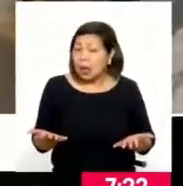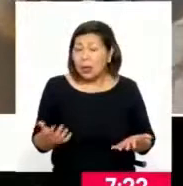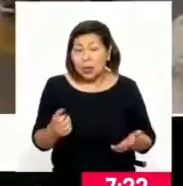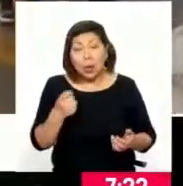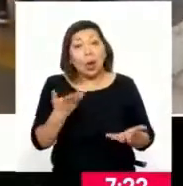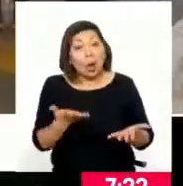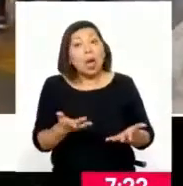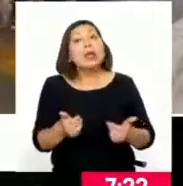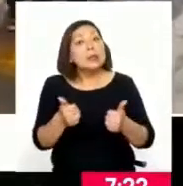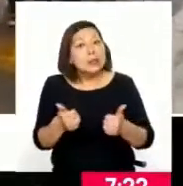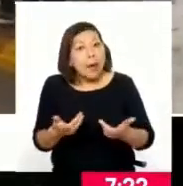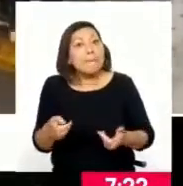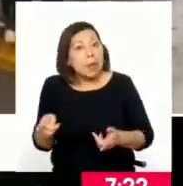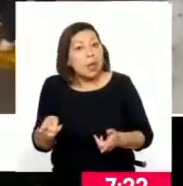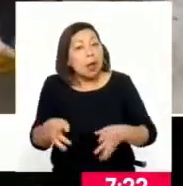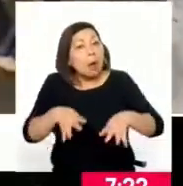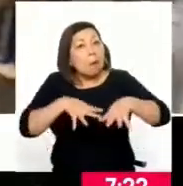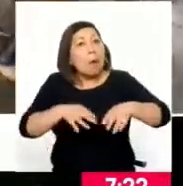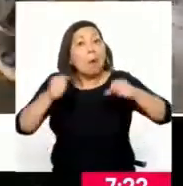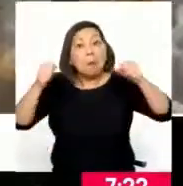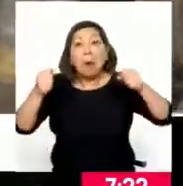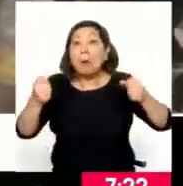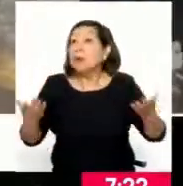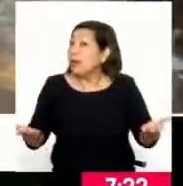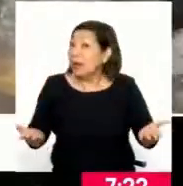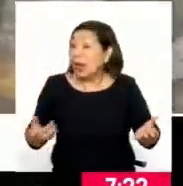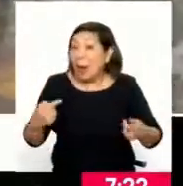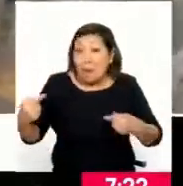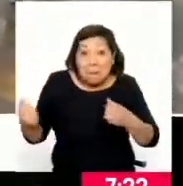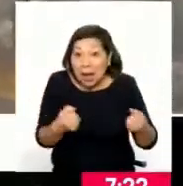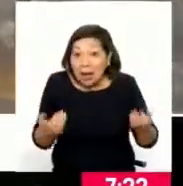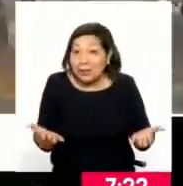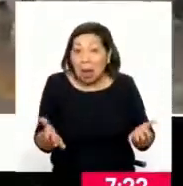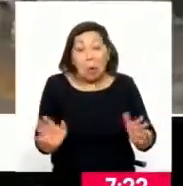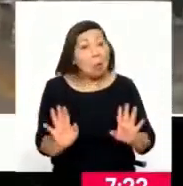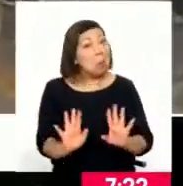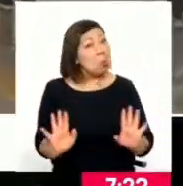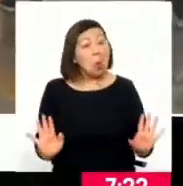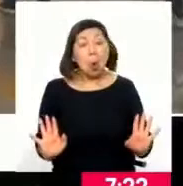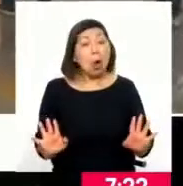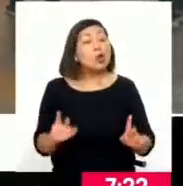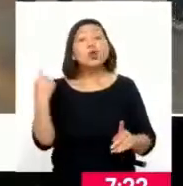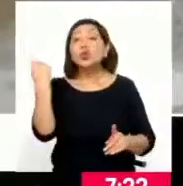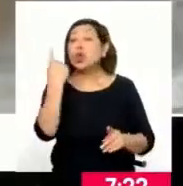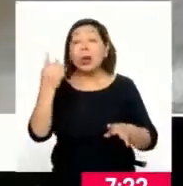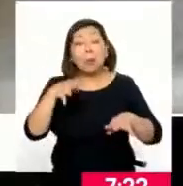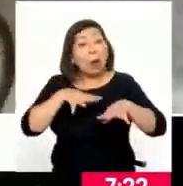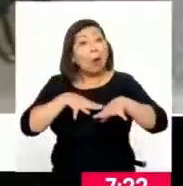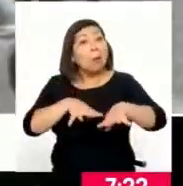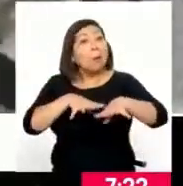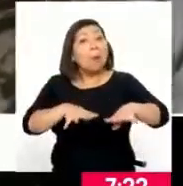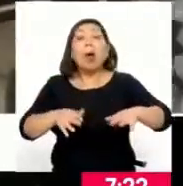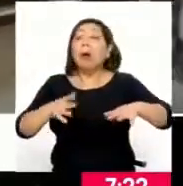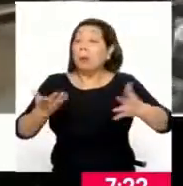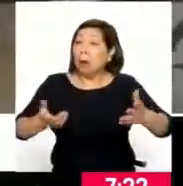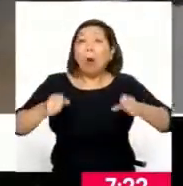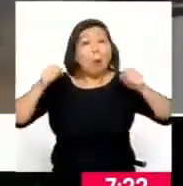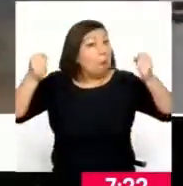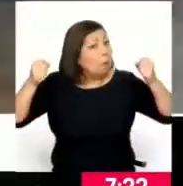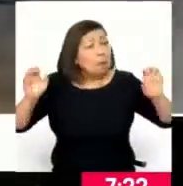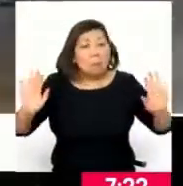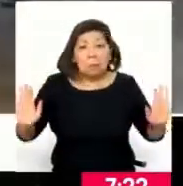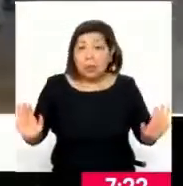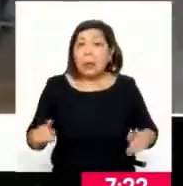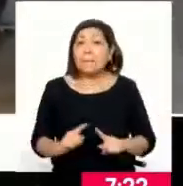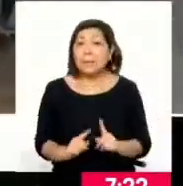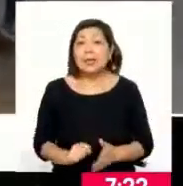llama a acudir de inmediato, porque eso no es violencia. La violencia es lo que nosotros no podemos tolerar. Claro, ministro Angulo,